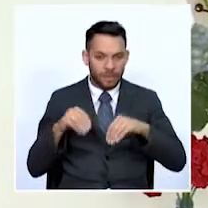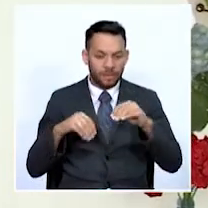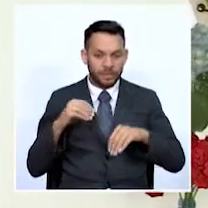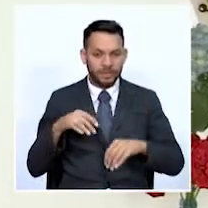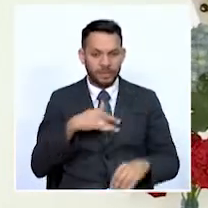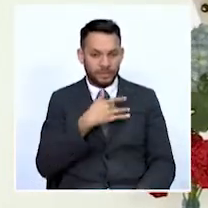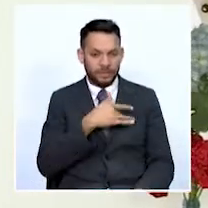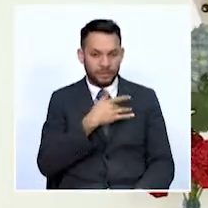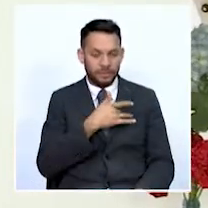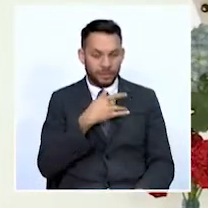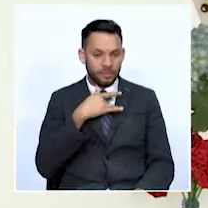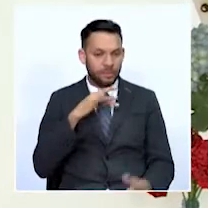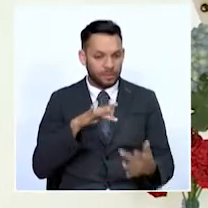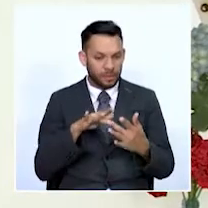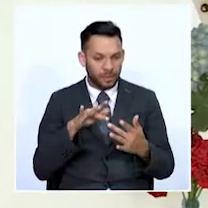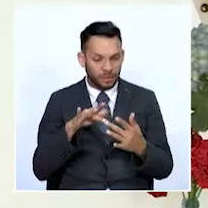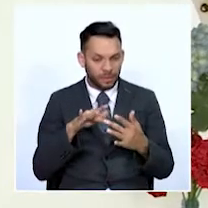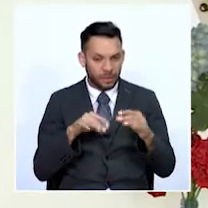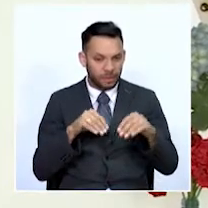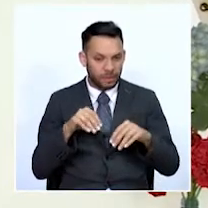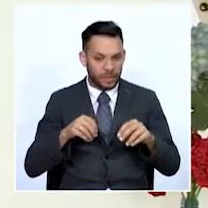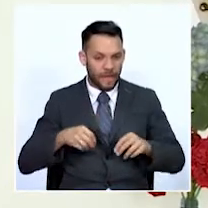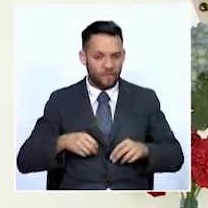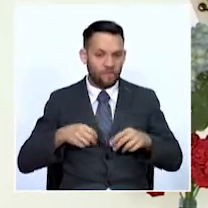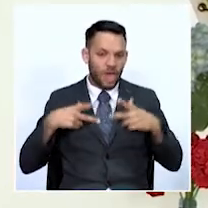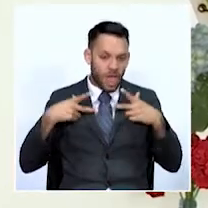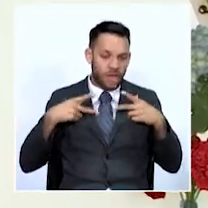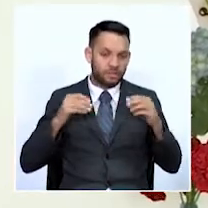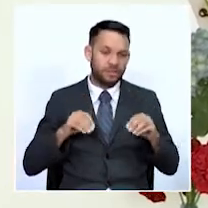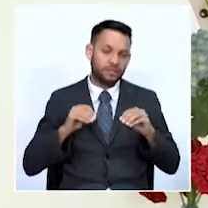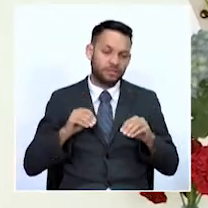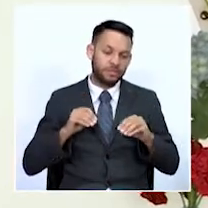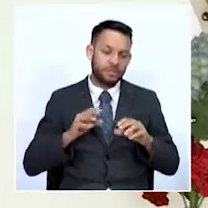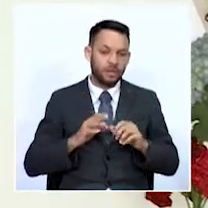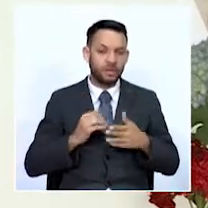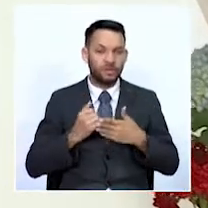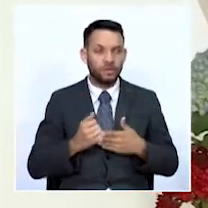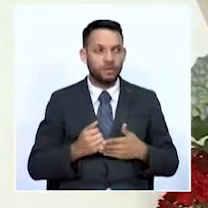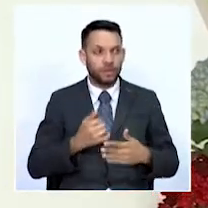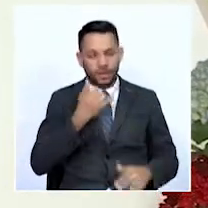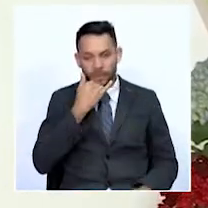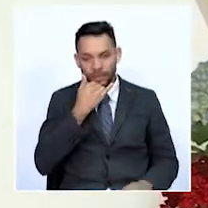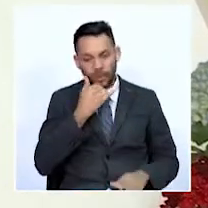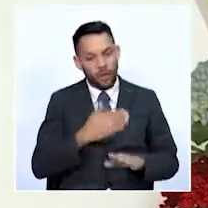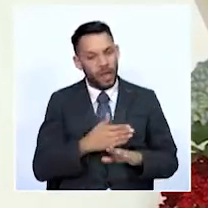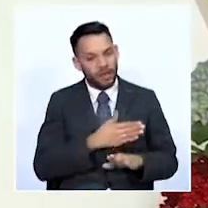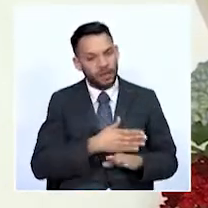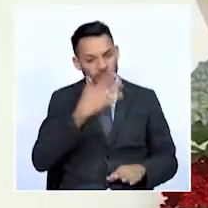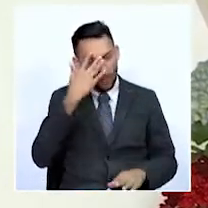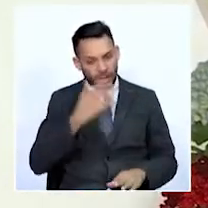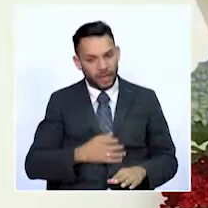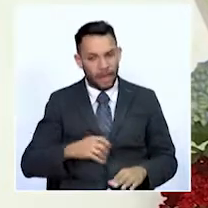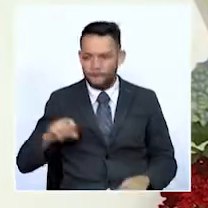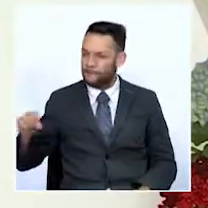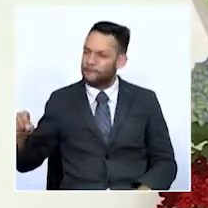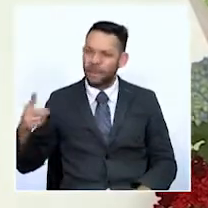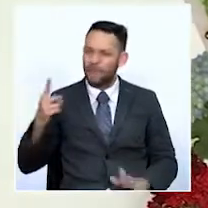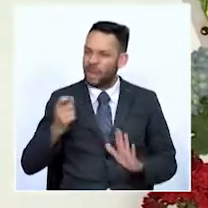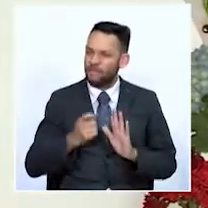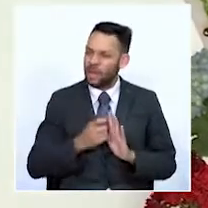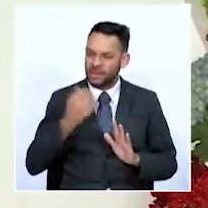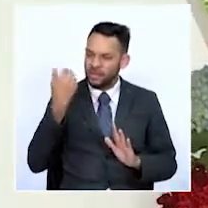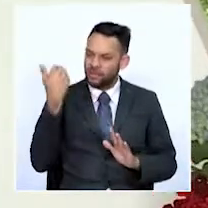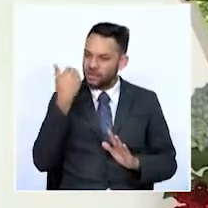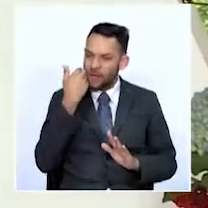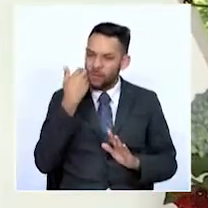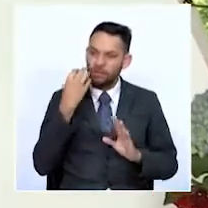de lo que pudo haber sido, o buscar el origen de lo que pudo haber sido el problema de ella inicialmente.